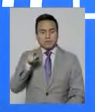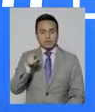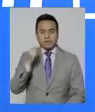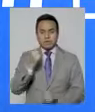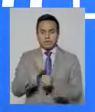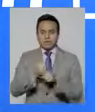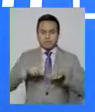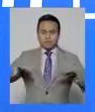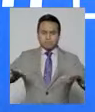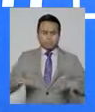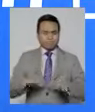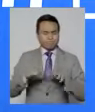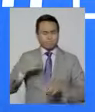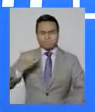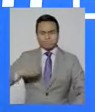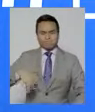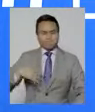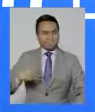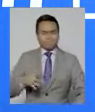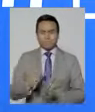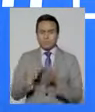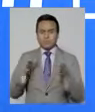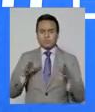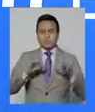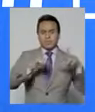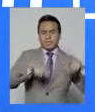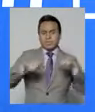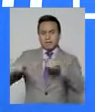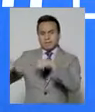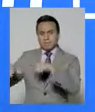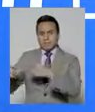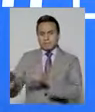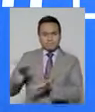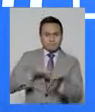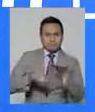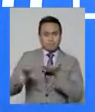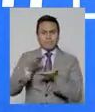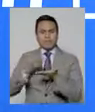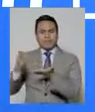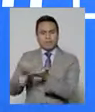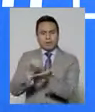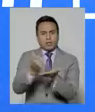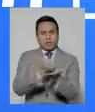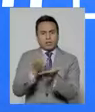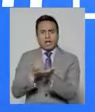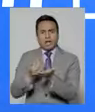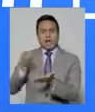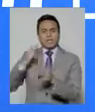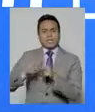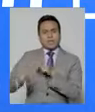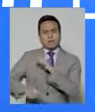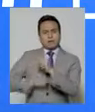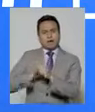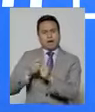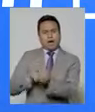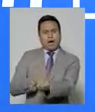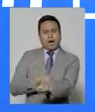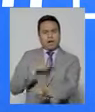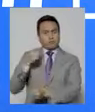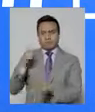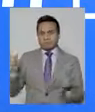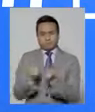trabajo enorme, como les dije antes, de varios departamentos que están logrando hacer lo que antes se hacía en años, ahora